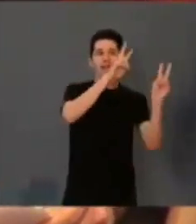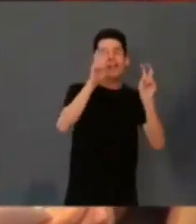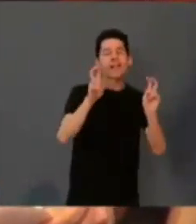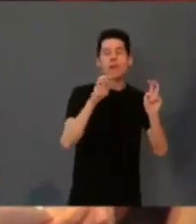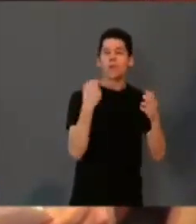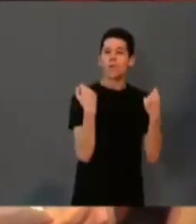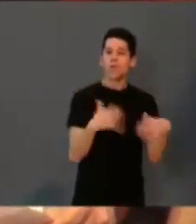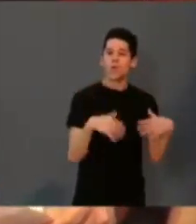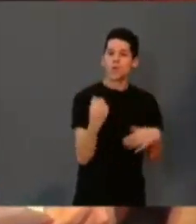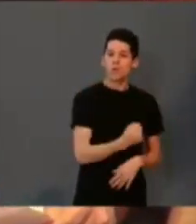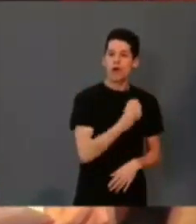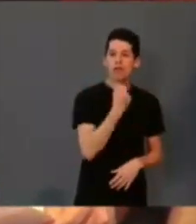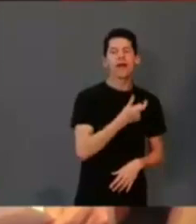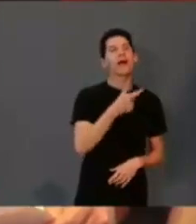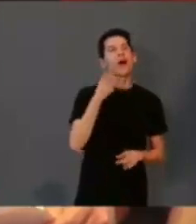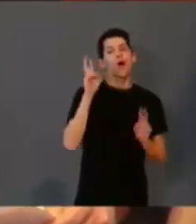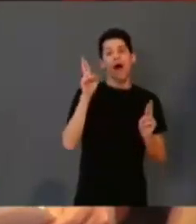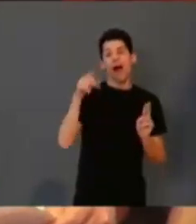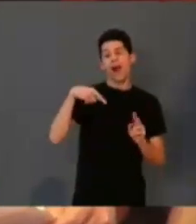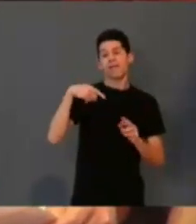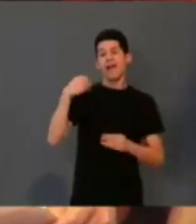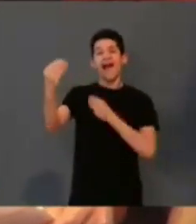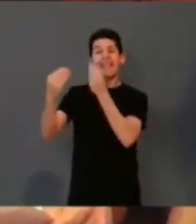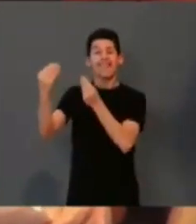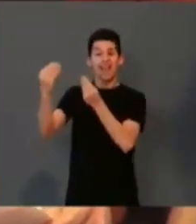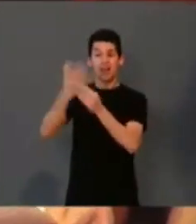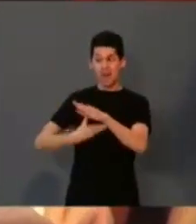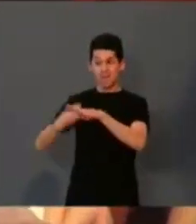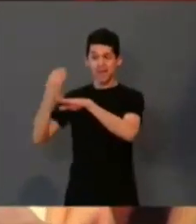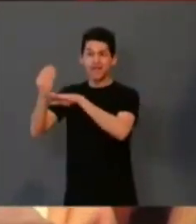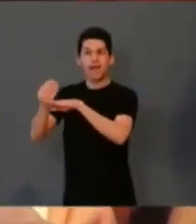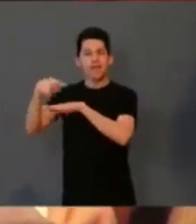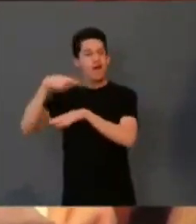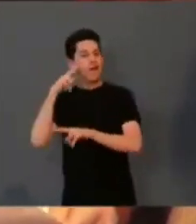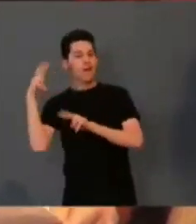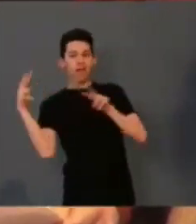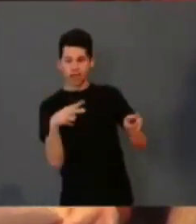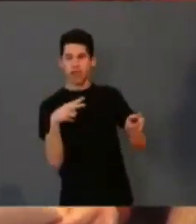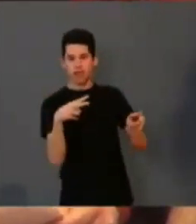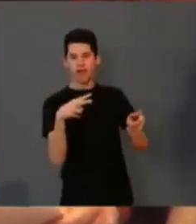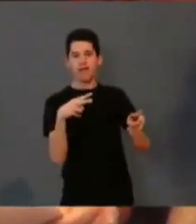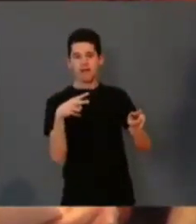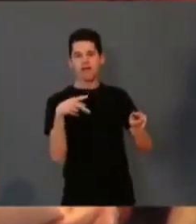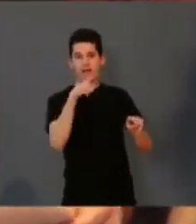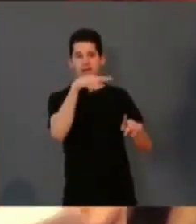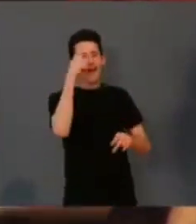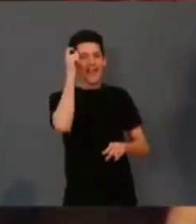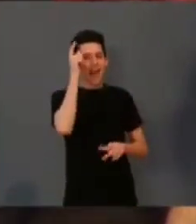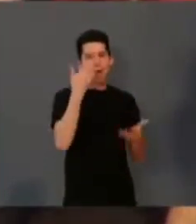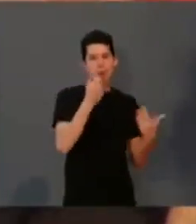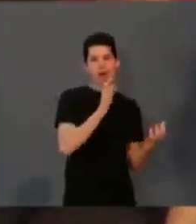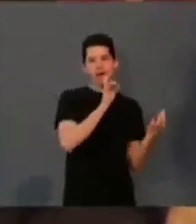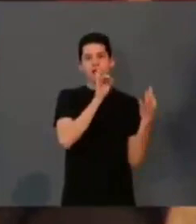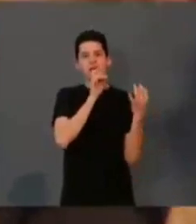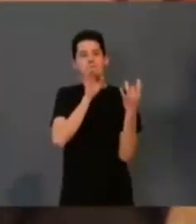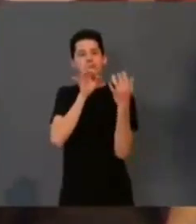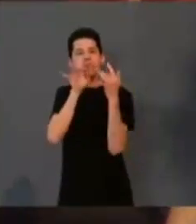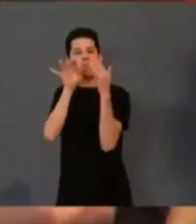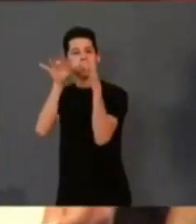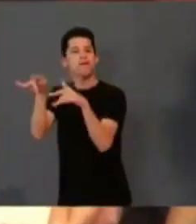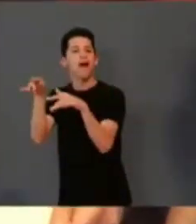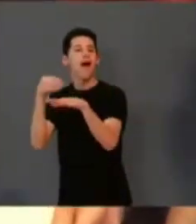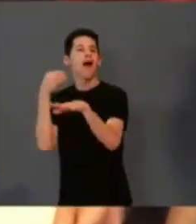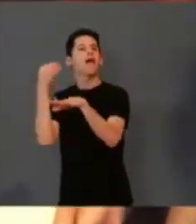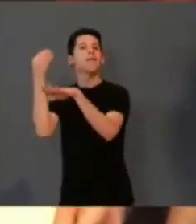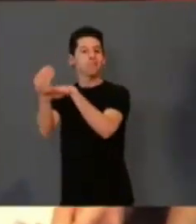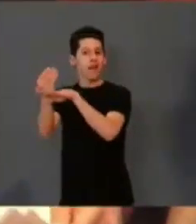y las candidatas a presidencia lo tomen y que en general puedan llegar a los decisores y zonas políticas eso sería como nuestra